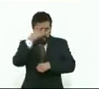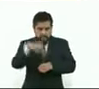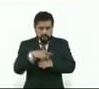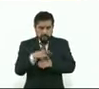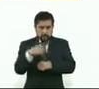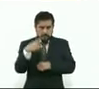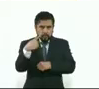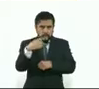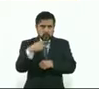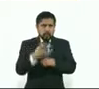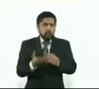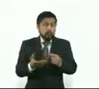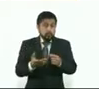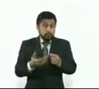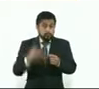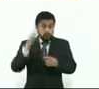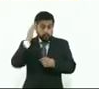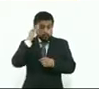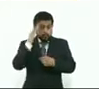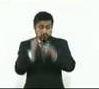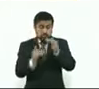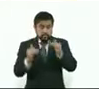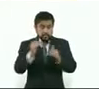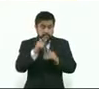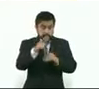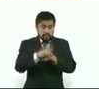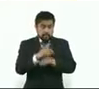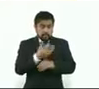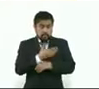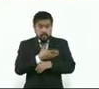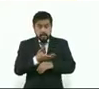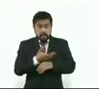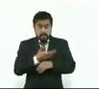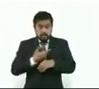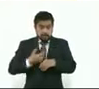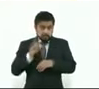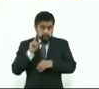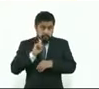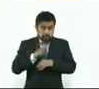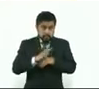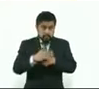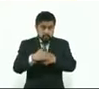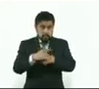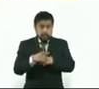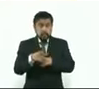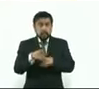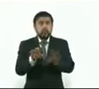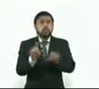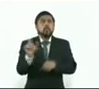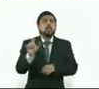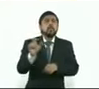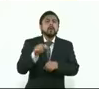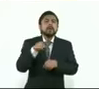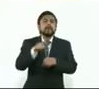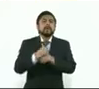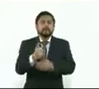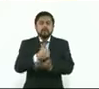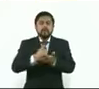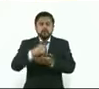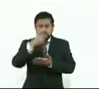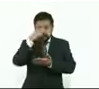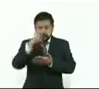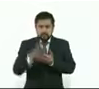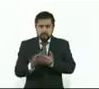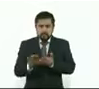encuesta? Ya es momento de hablar sobre el tema. ¿Cuándo será el momento de distraerse de la ciudad y hablar de este tema específicamente?